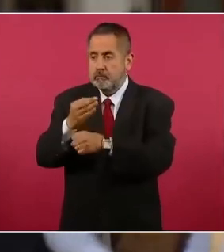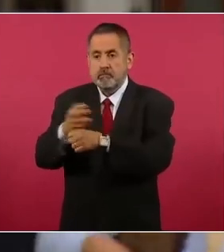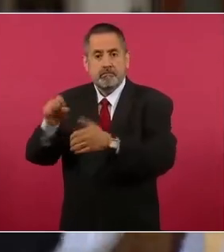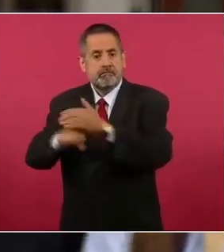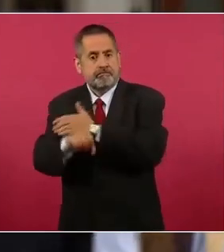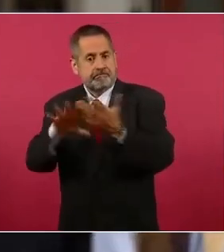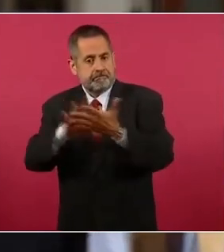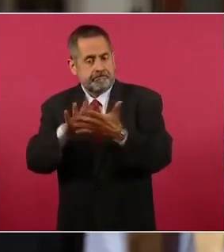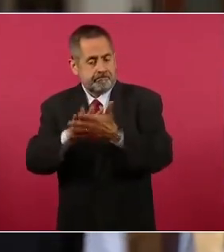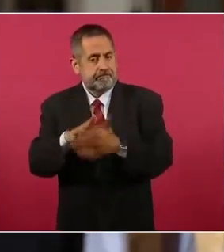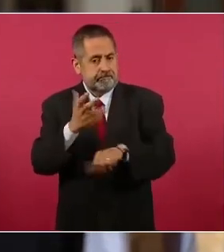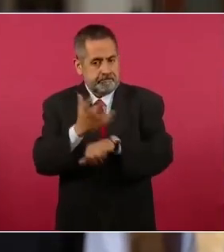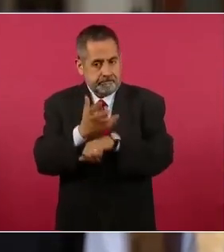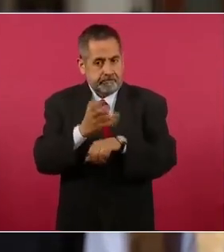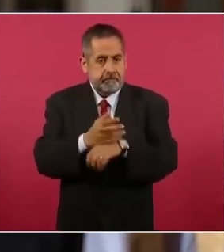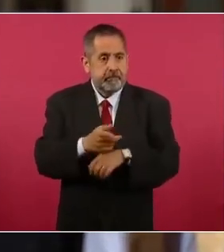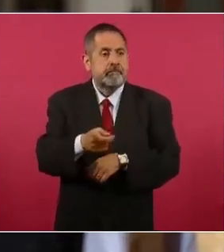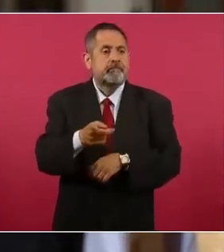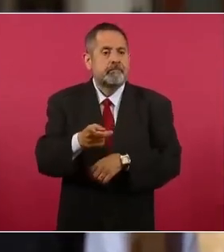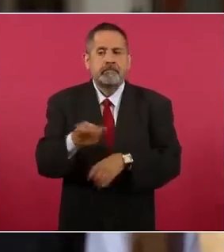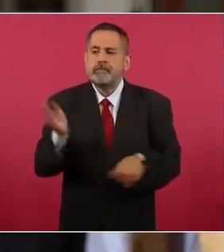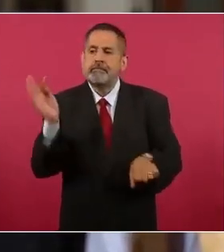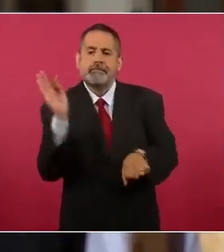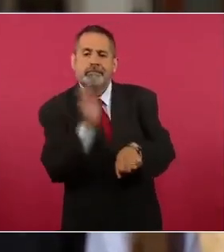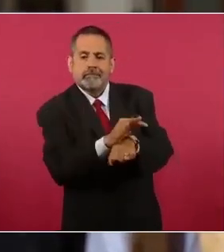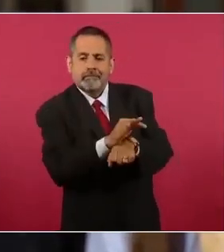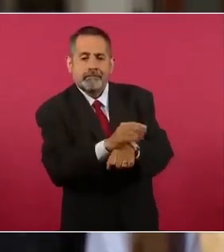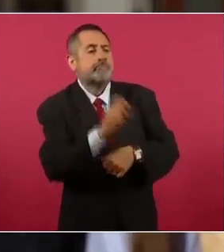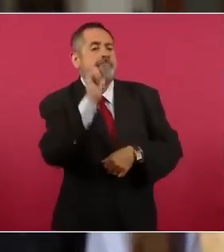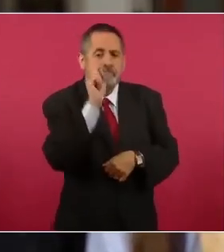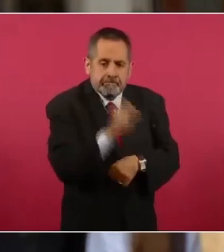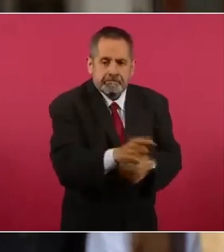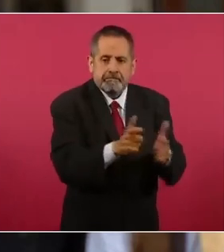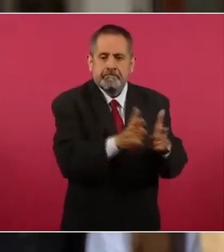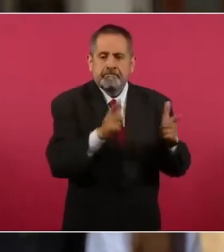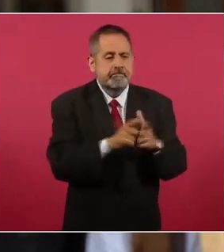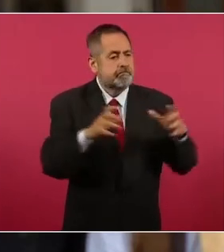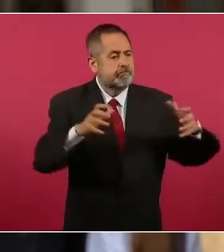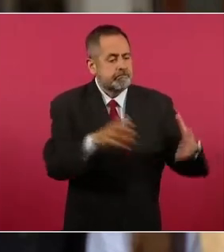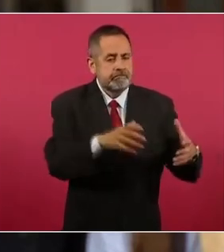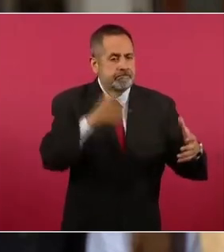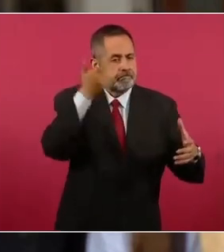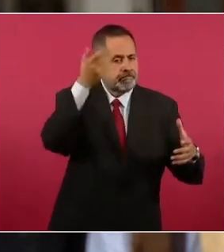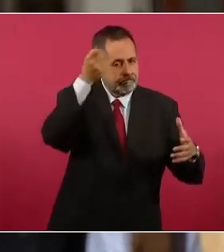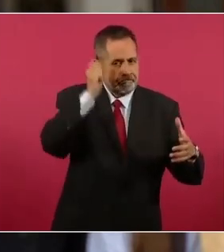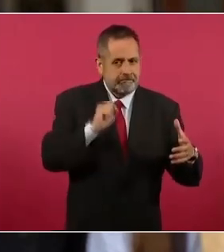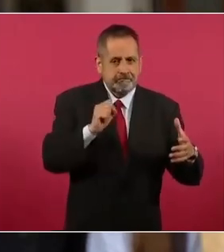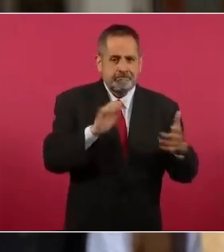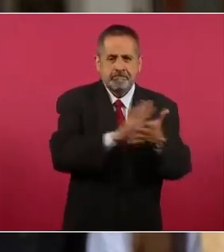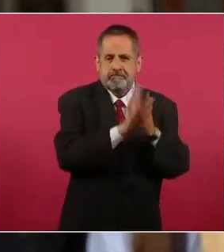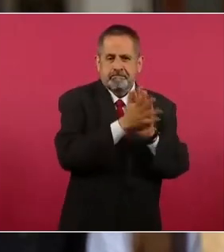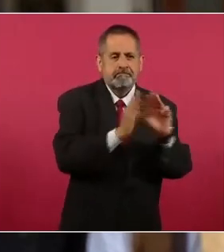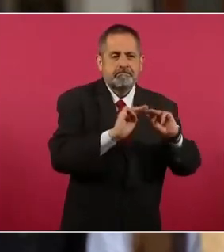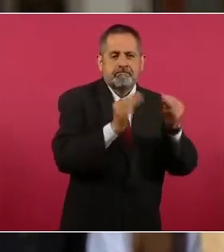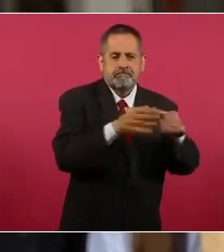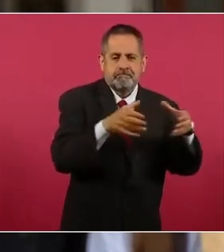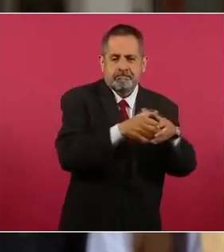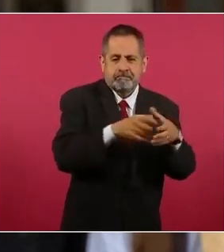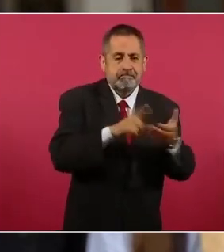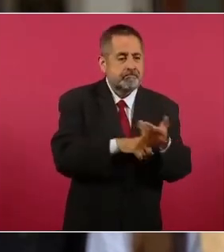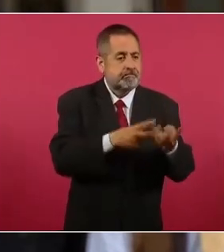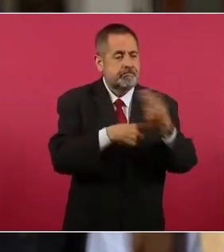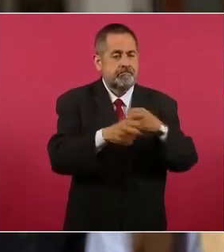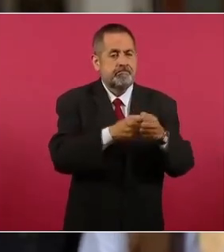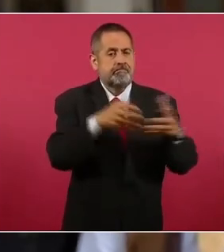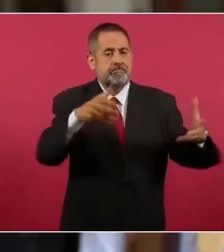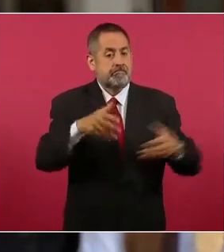Unidos, presuntamente acusado de proteger a este mismo cártel, el cártel de Sinaloa, un cártel que creció en operaciones durante su gobierno. Eso